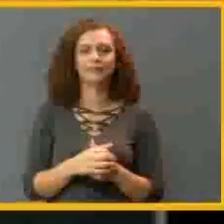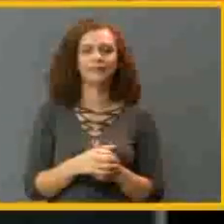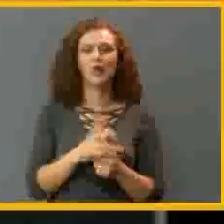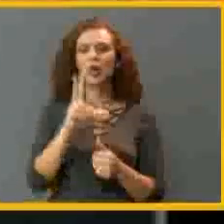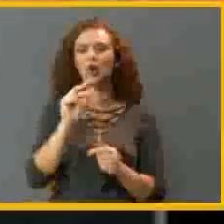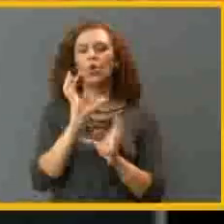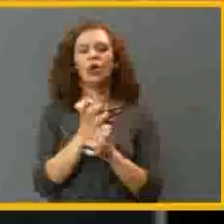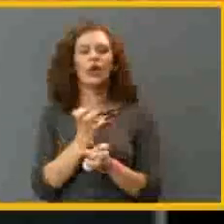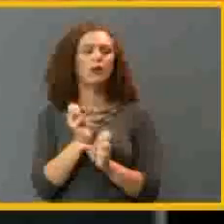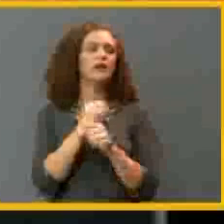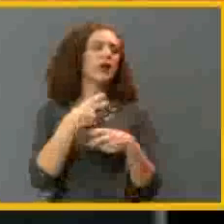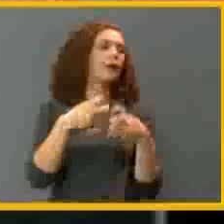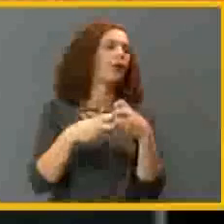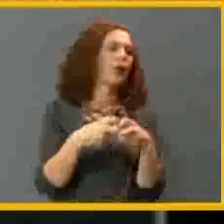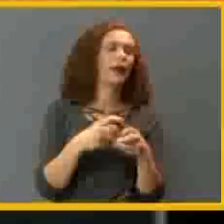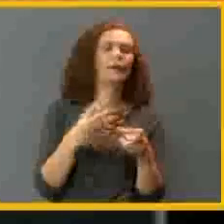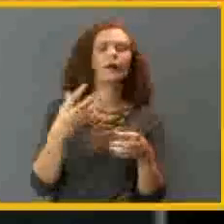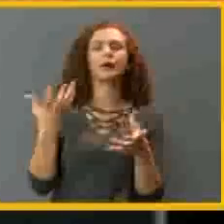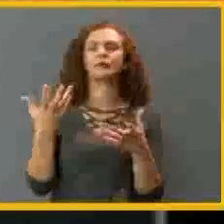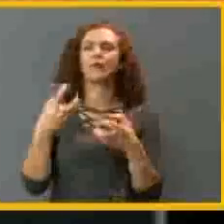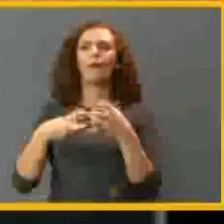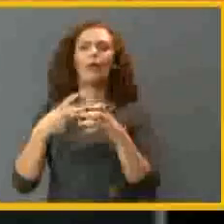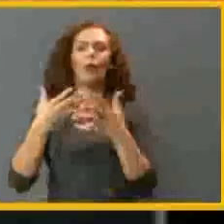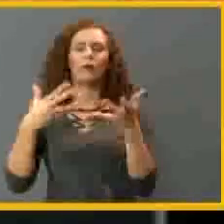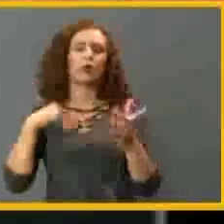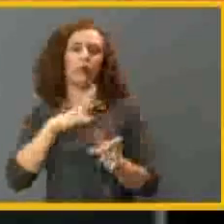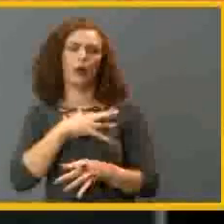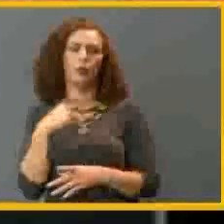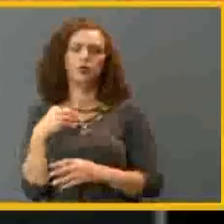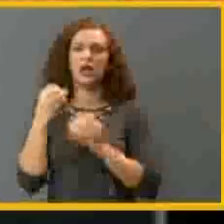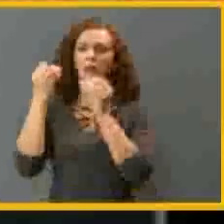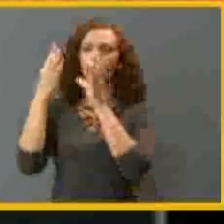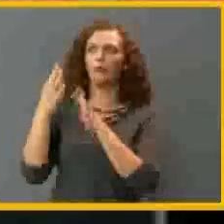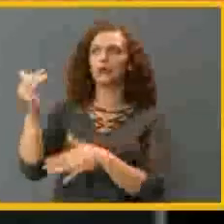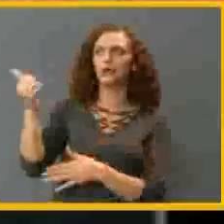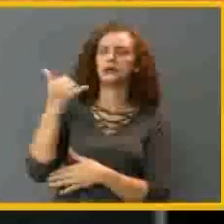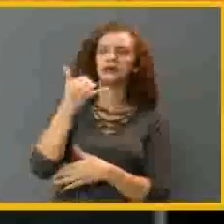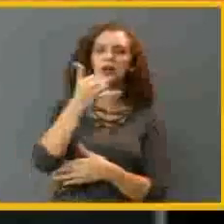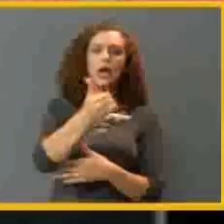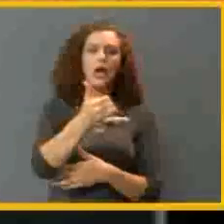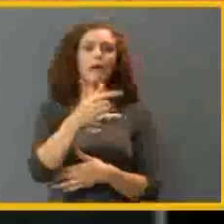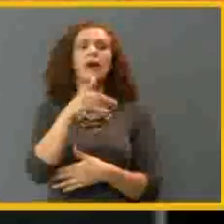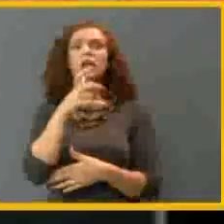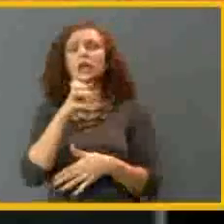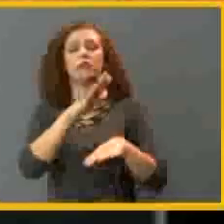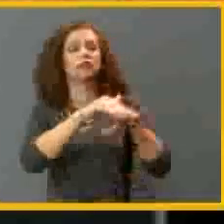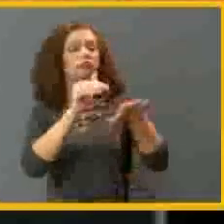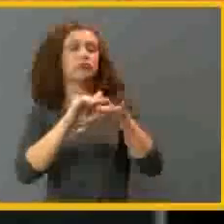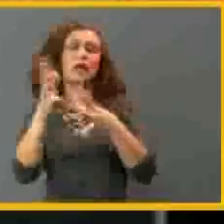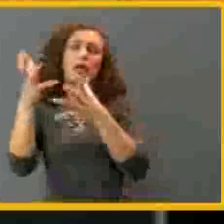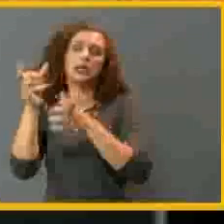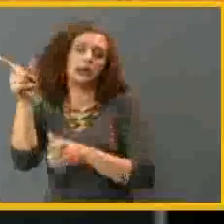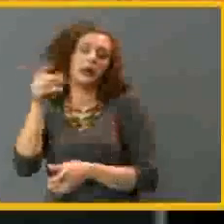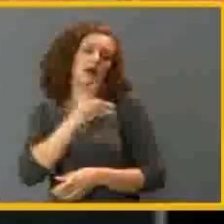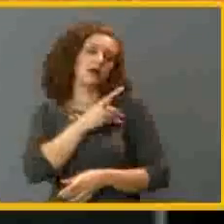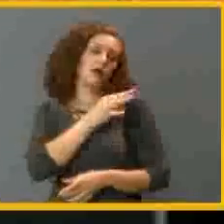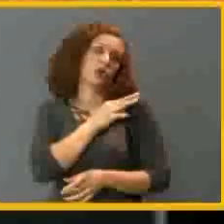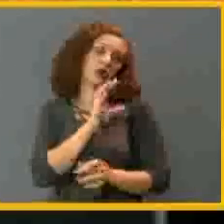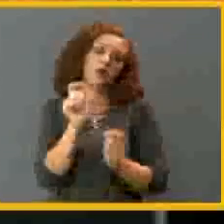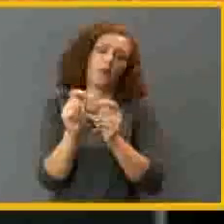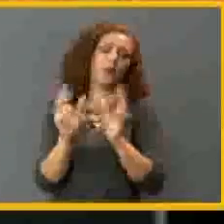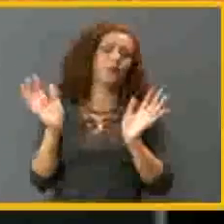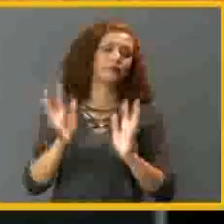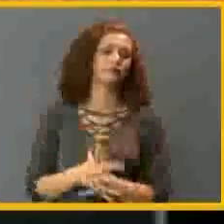crear polémica, para no hacer problemas, el profesor llama a los que él cree convenientes y